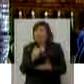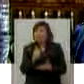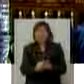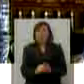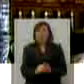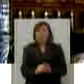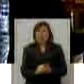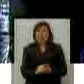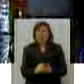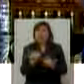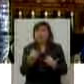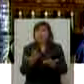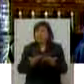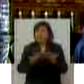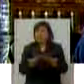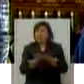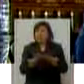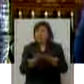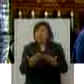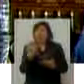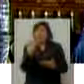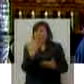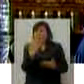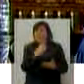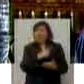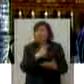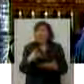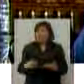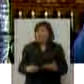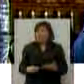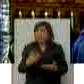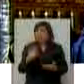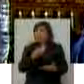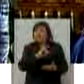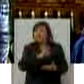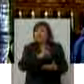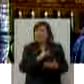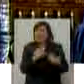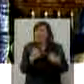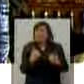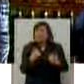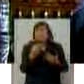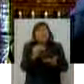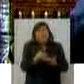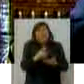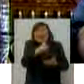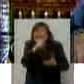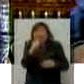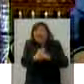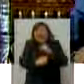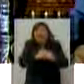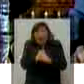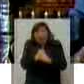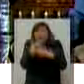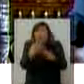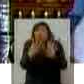presidente están aquí los cinco directores de estas cinco instituciones que tienen más de 100 años de formada